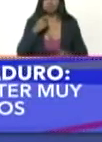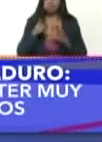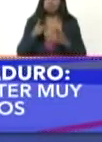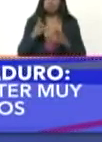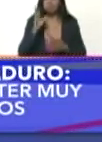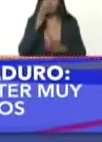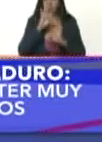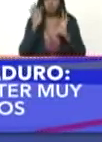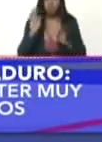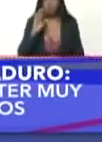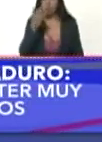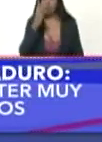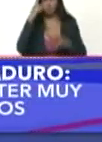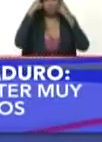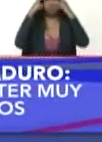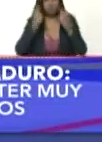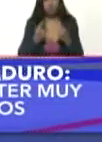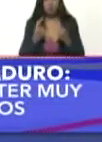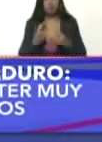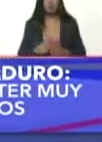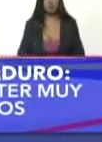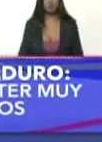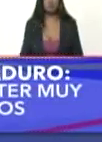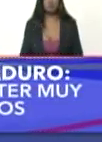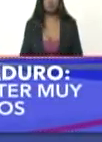eminentemente profesional,